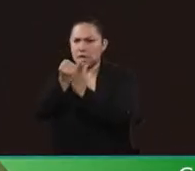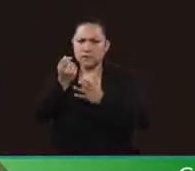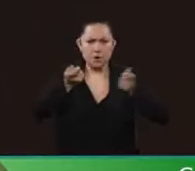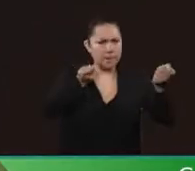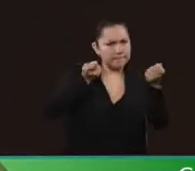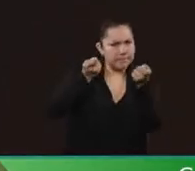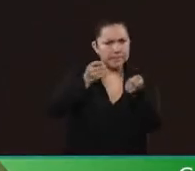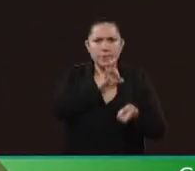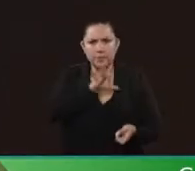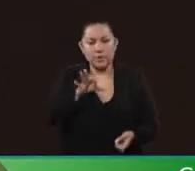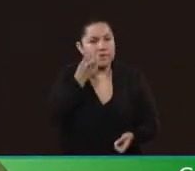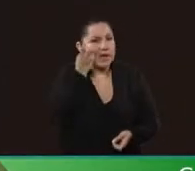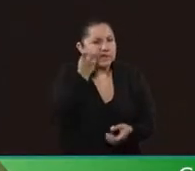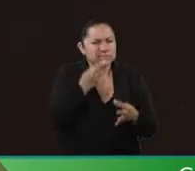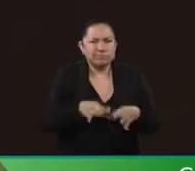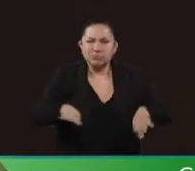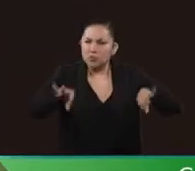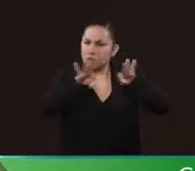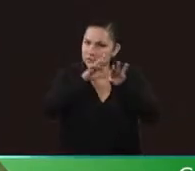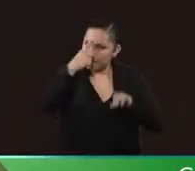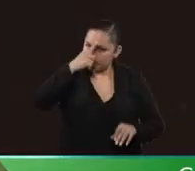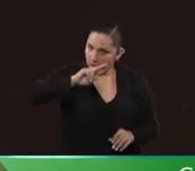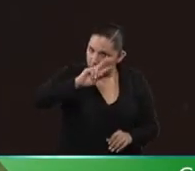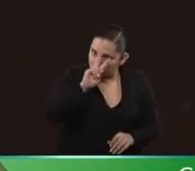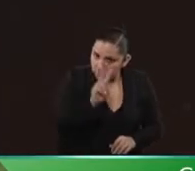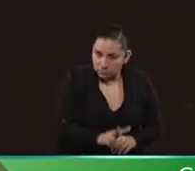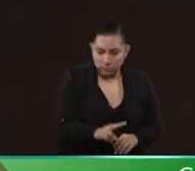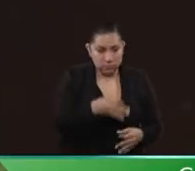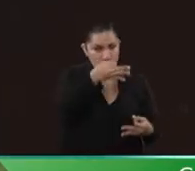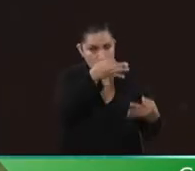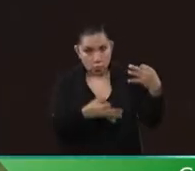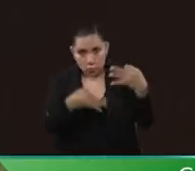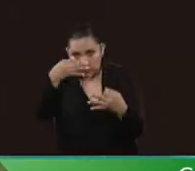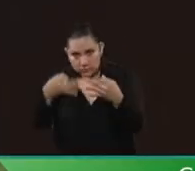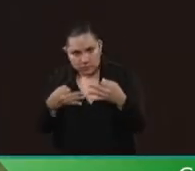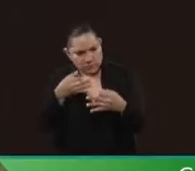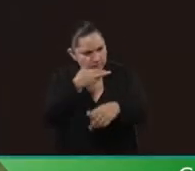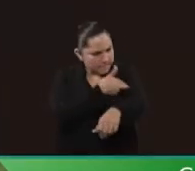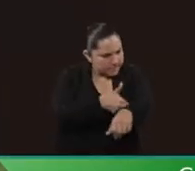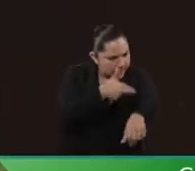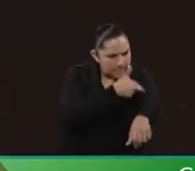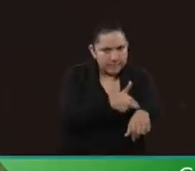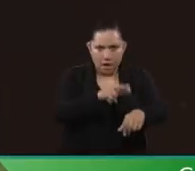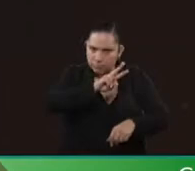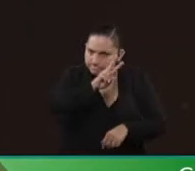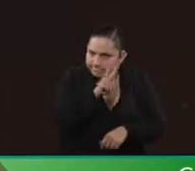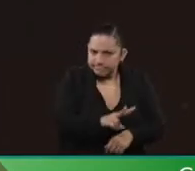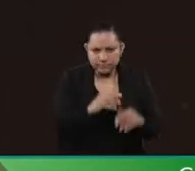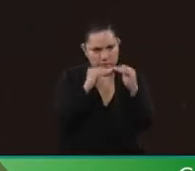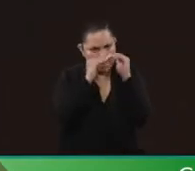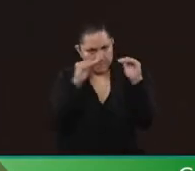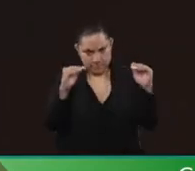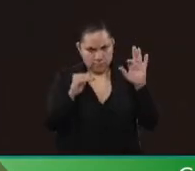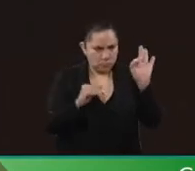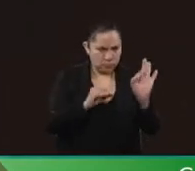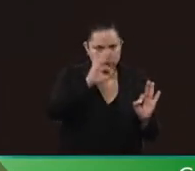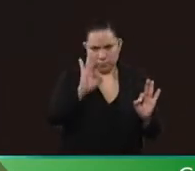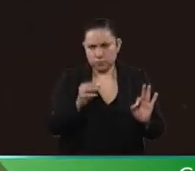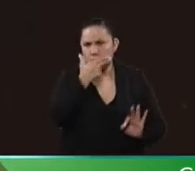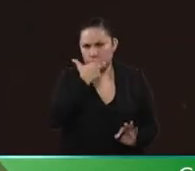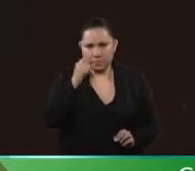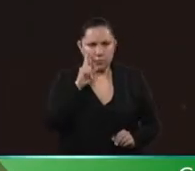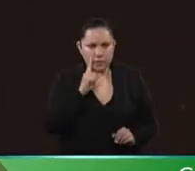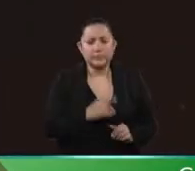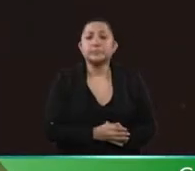hacia un sistema de Justicia verdaderamente equitativo y con paridad la votación de jueces va a obligar a miles de mujeres dentro del